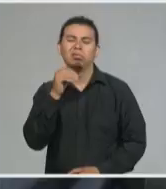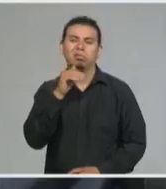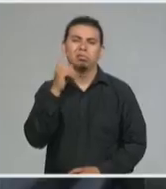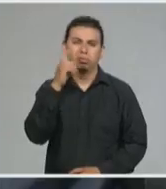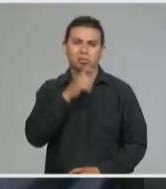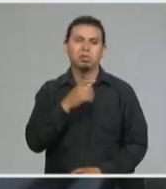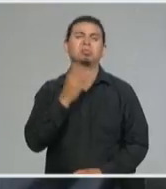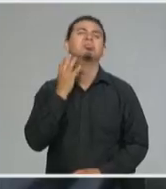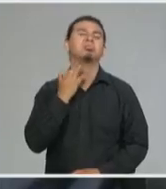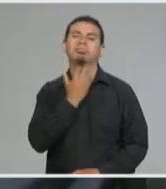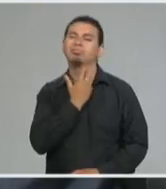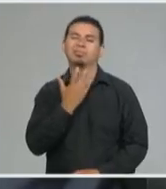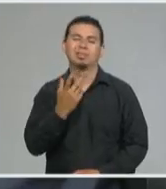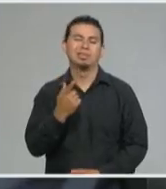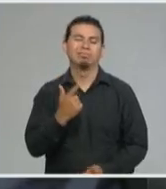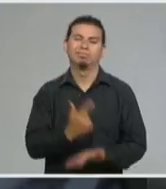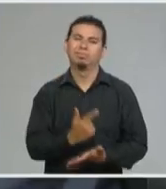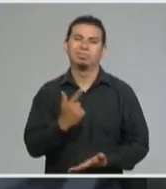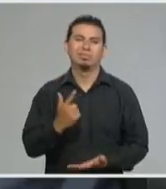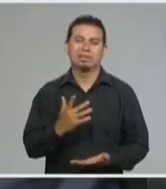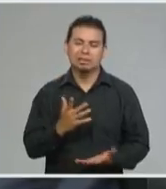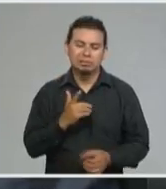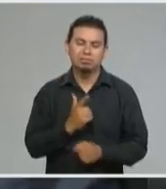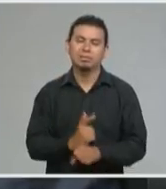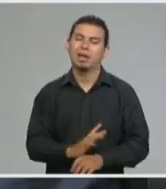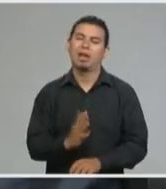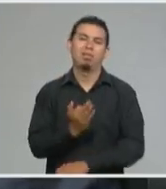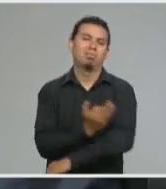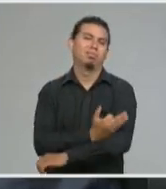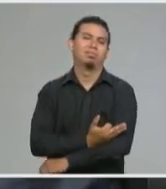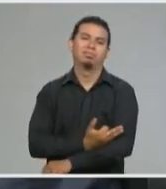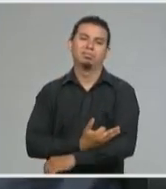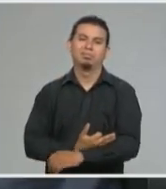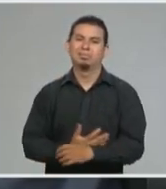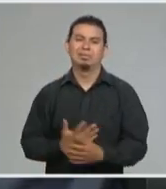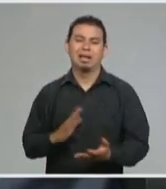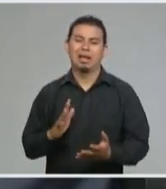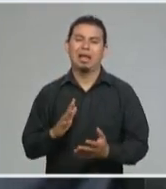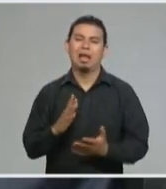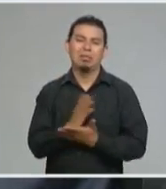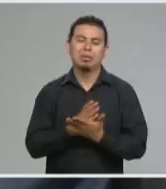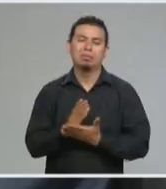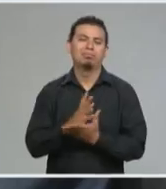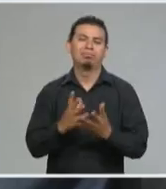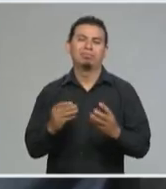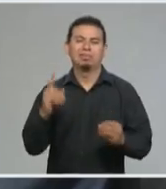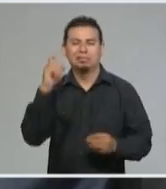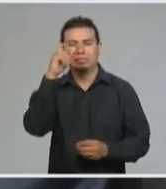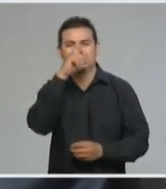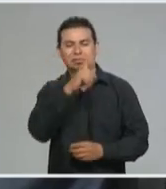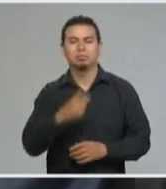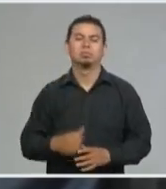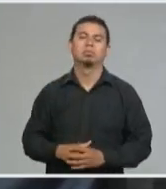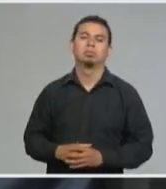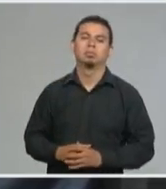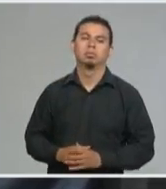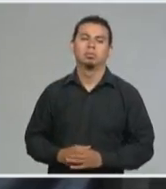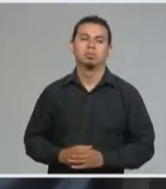el cuello, y es ahí cuando se diagnostican, pero ya es generalmente en una forma avanzada. Ahora,